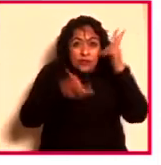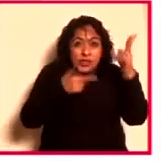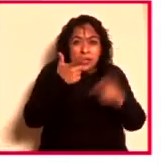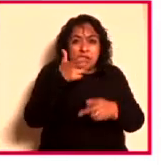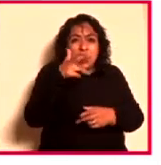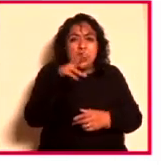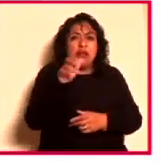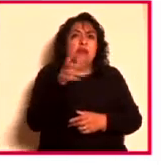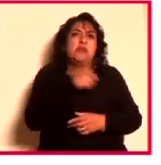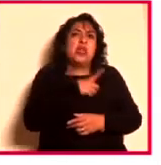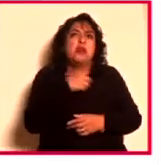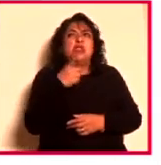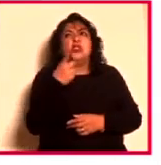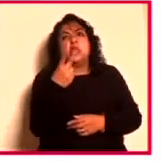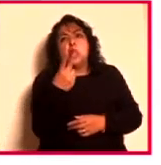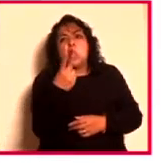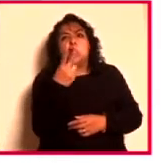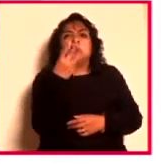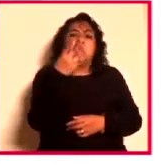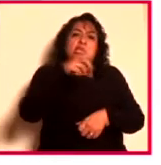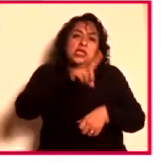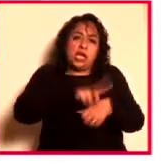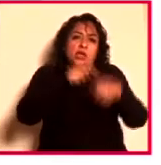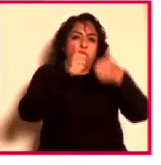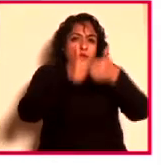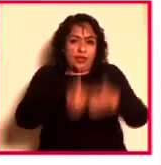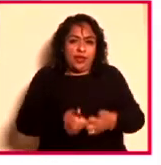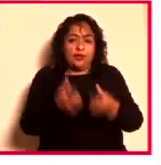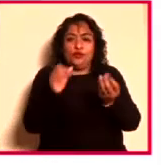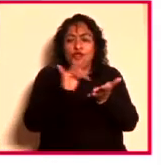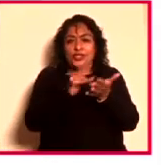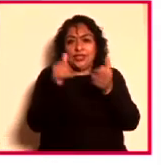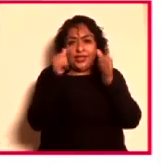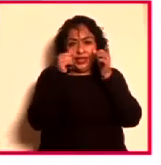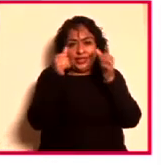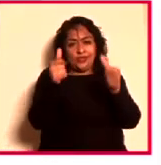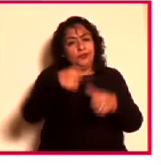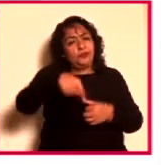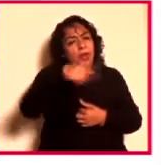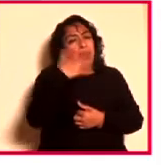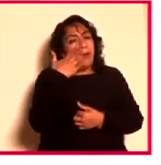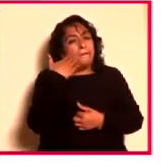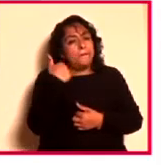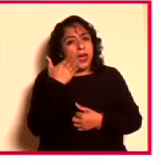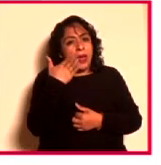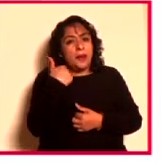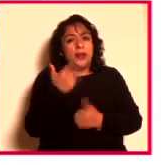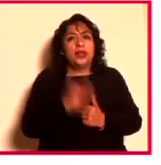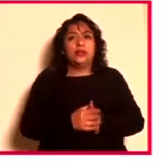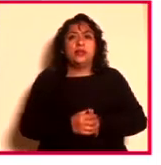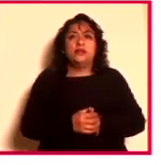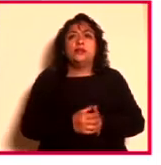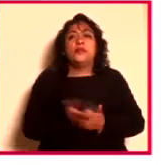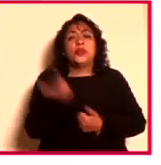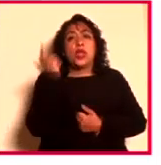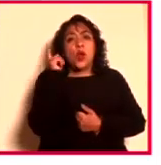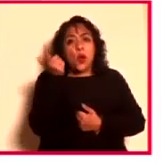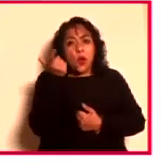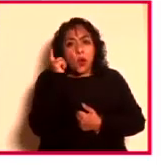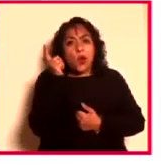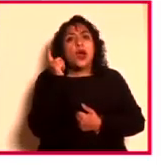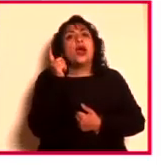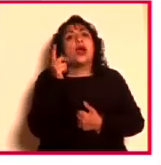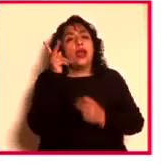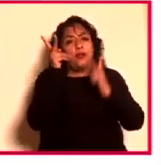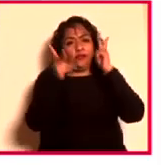perdido 2-3 días. Les agradezco muchísimo la atención, fueron muy amables. Ojalá visiten Galeana.